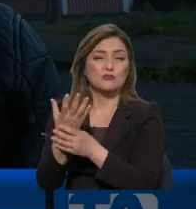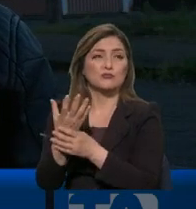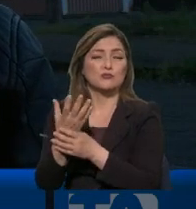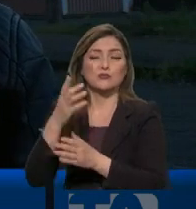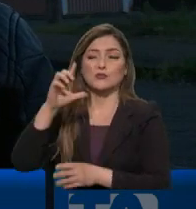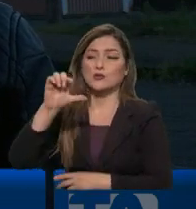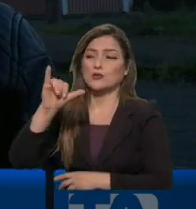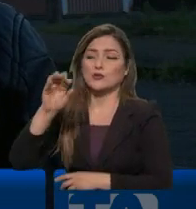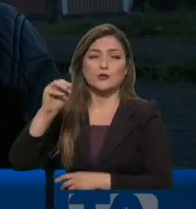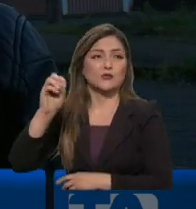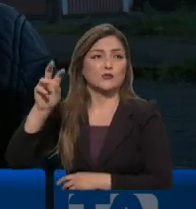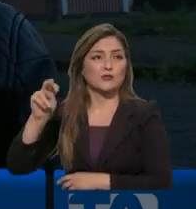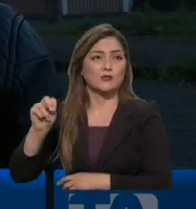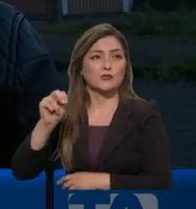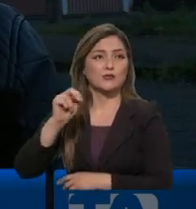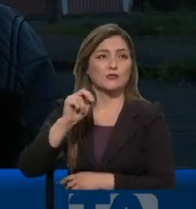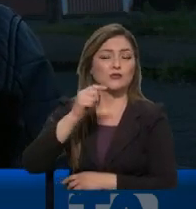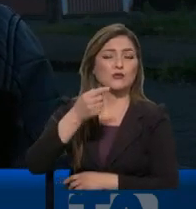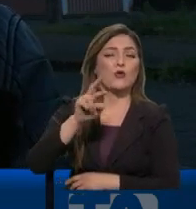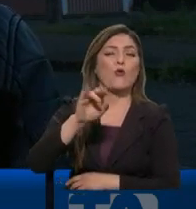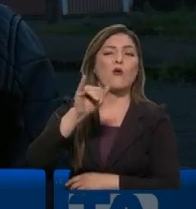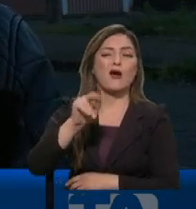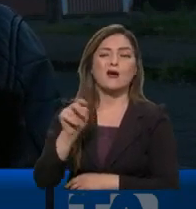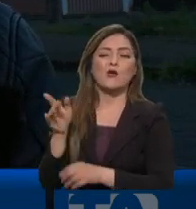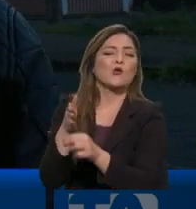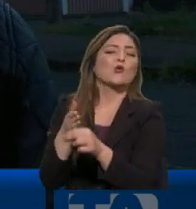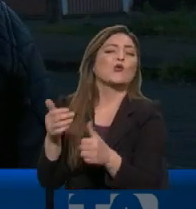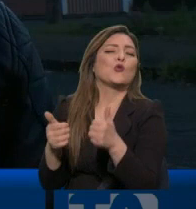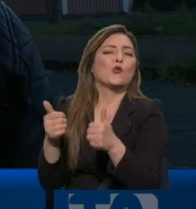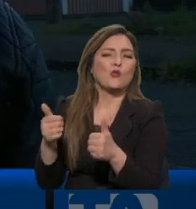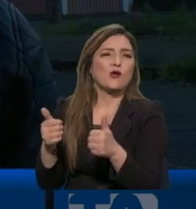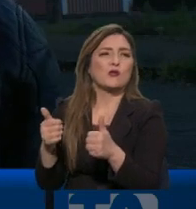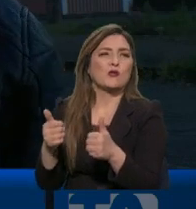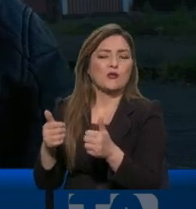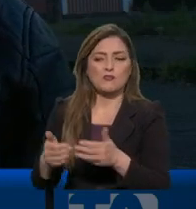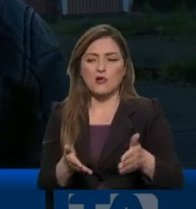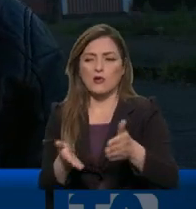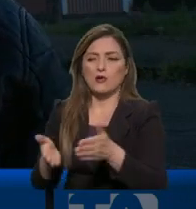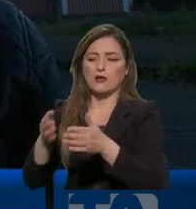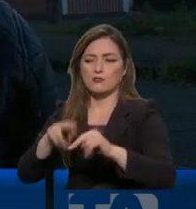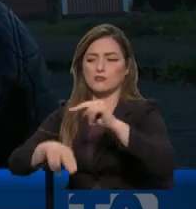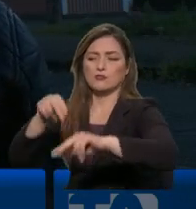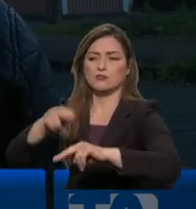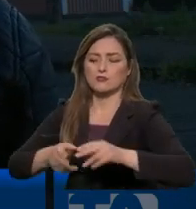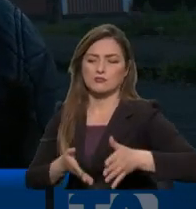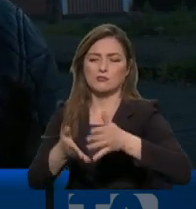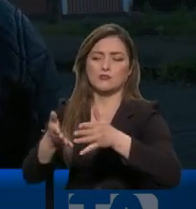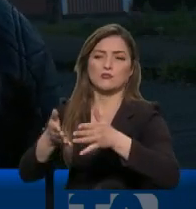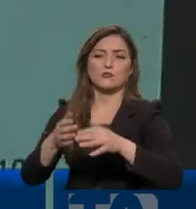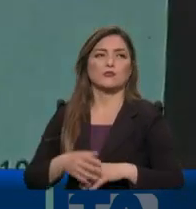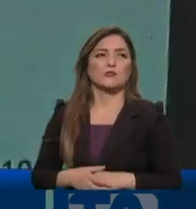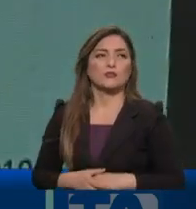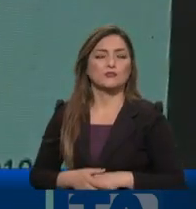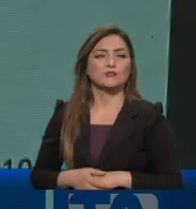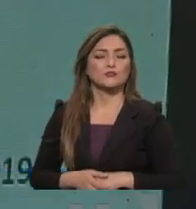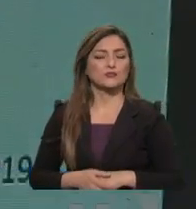de Limón y la comunidad de Huarins y Yavi, con la finalidad de seguir proyectando proyectos viales de la comunidad de Huarins y